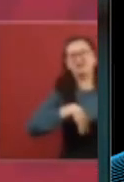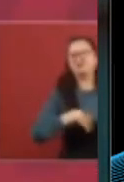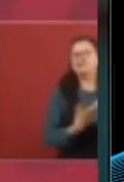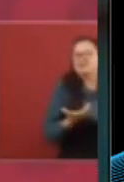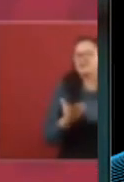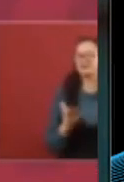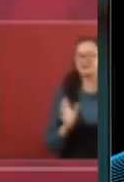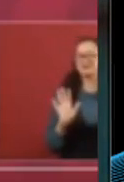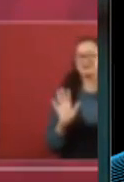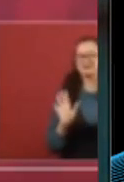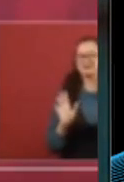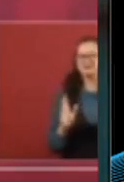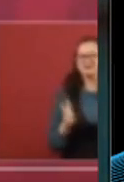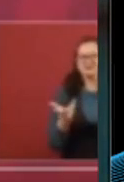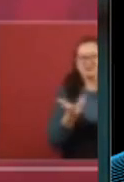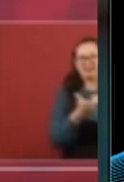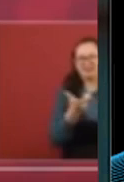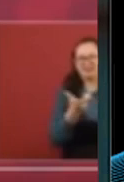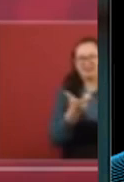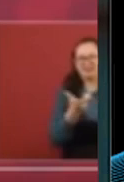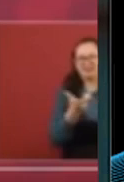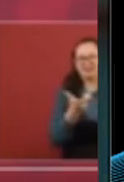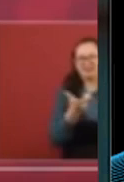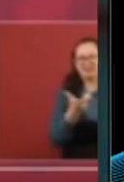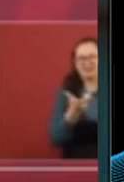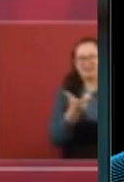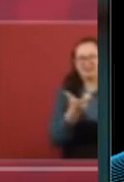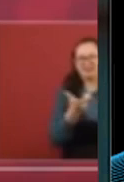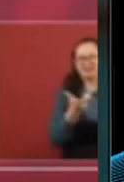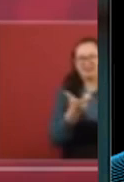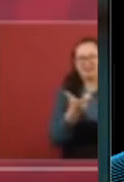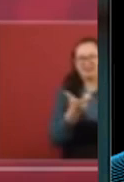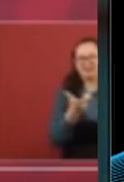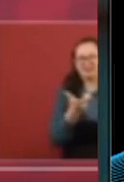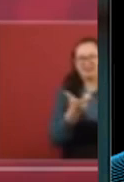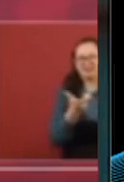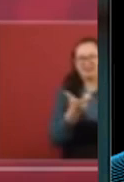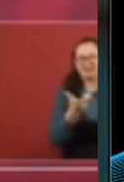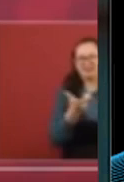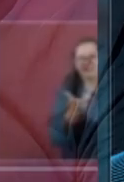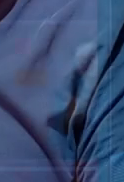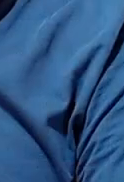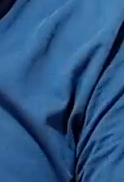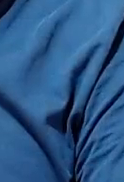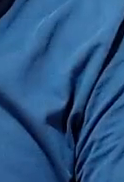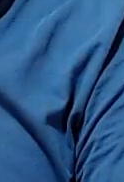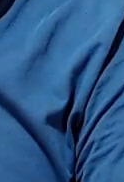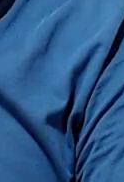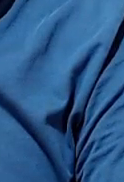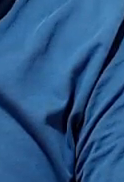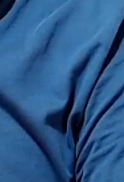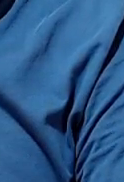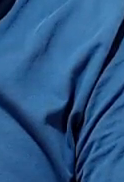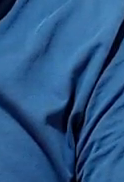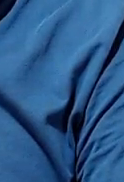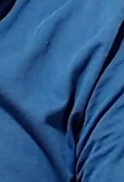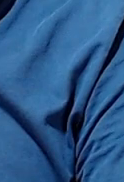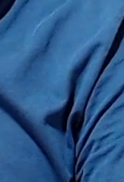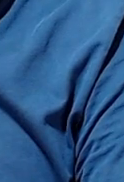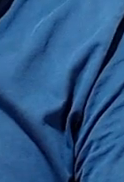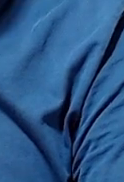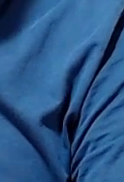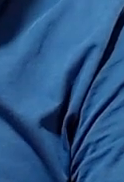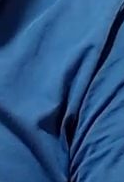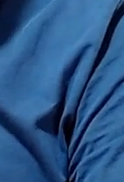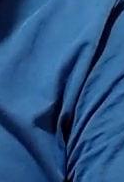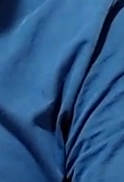un acto de esa naturaleza. Bueno, pues ahí está parte de lo que hacía el presidente Andrés Manuel López Obrador. Damas,